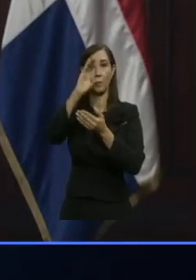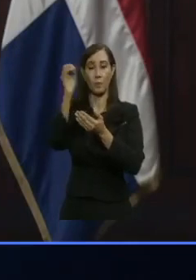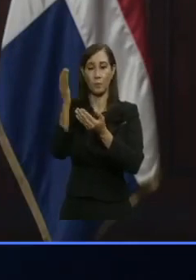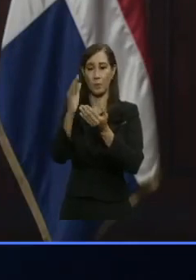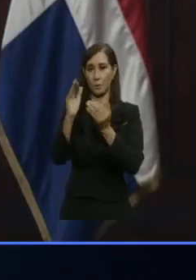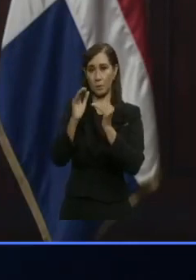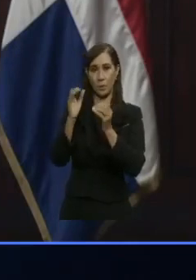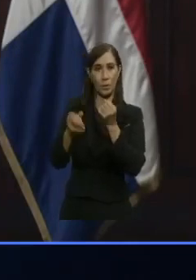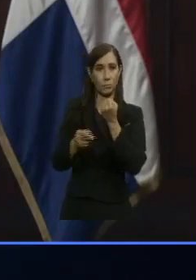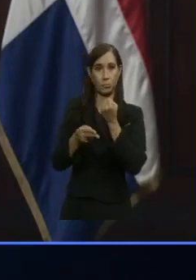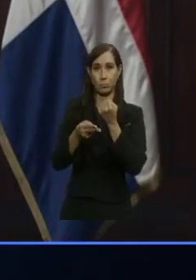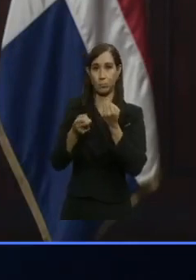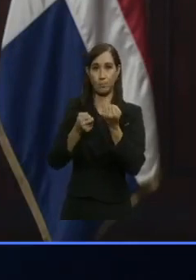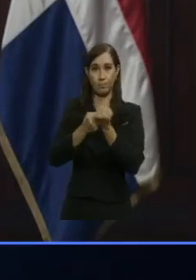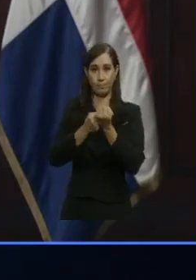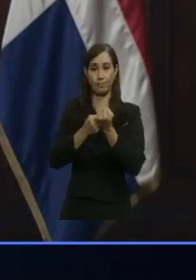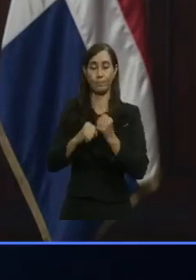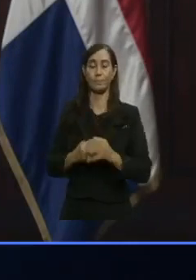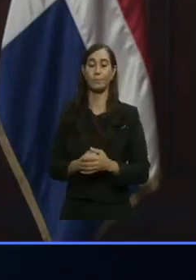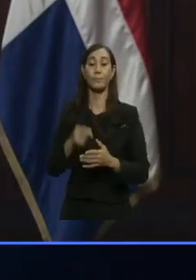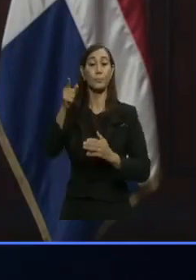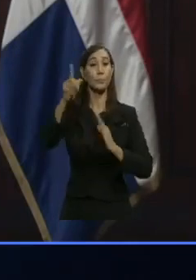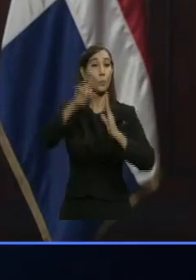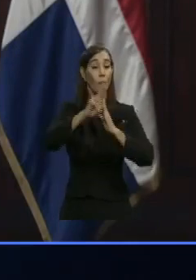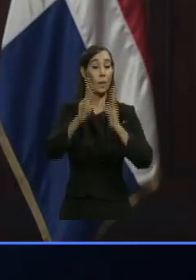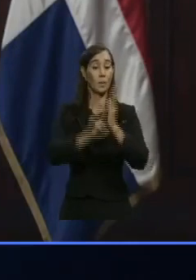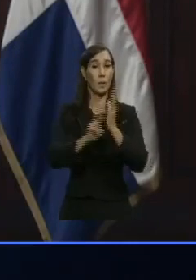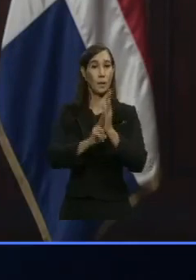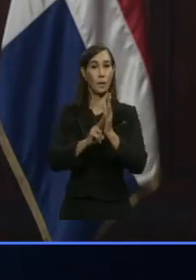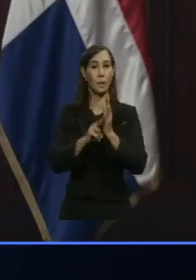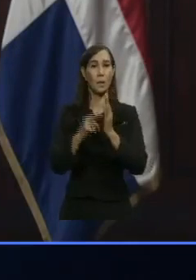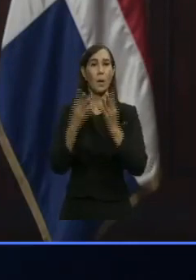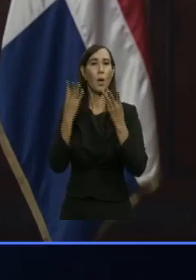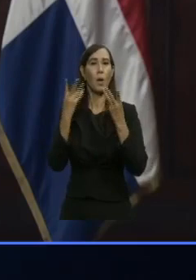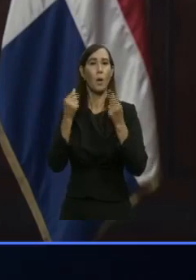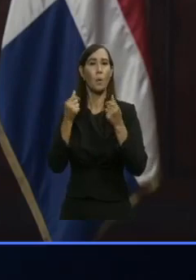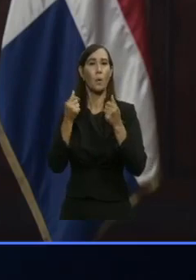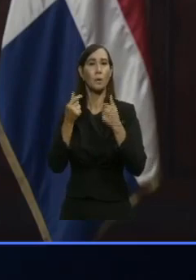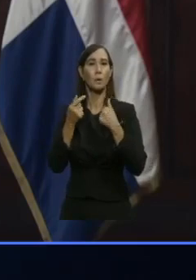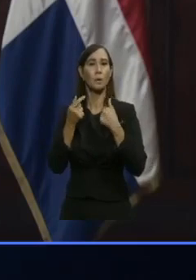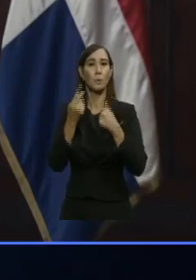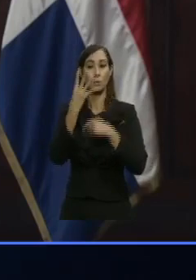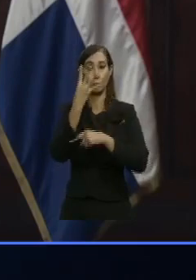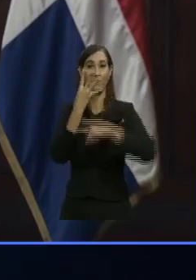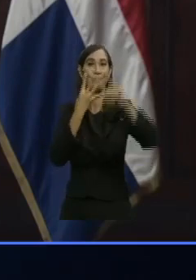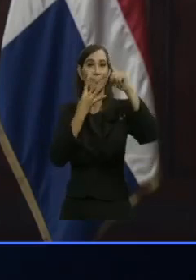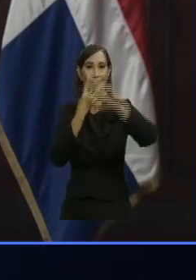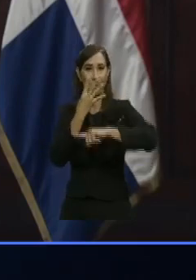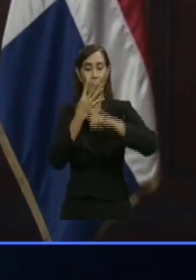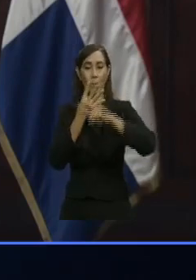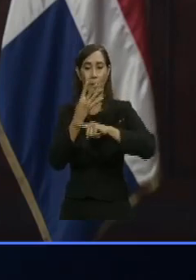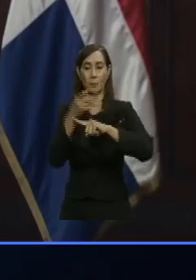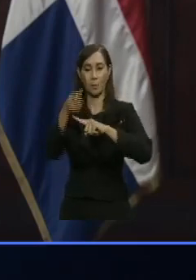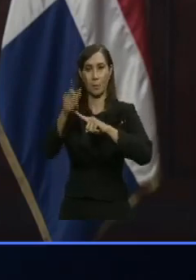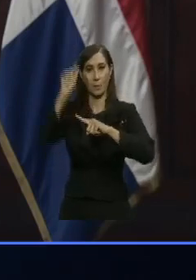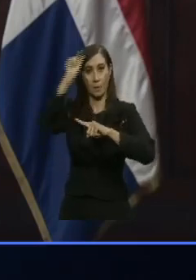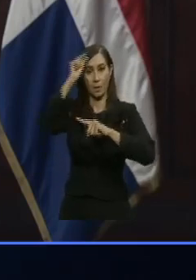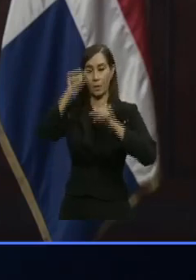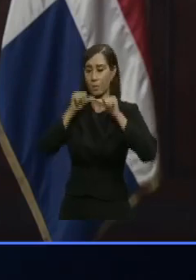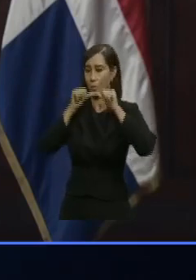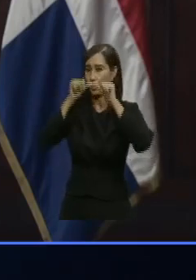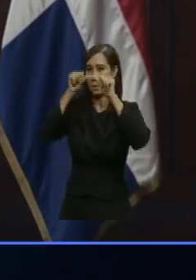aranceles para la materia prima de la soya y es yo estuve hablando con un productor porcino